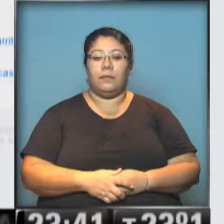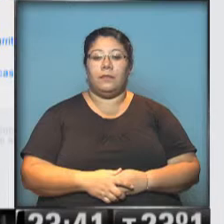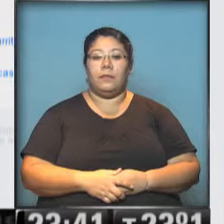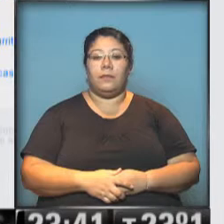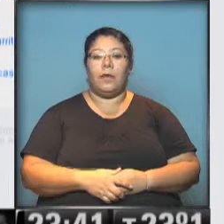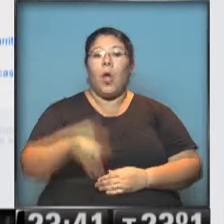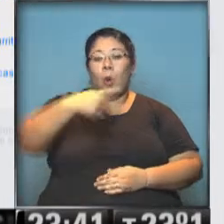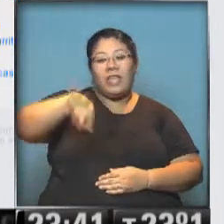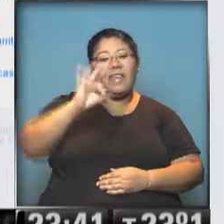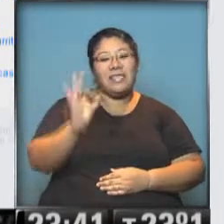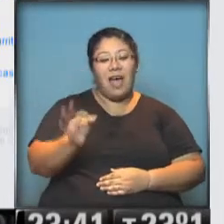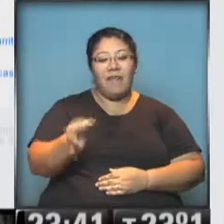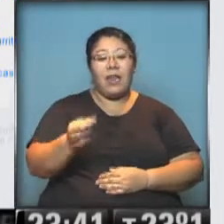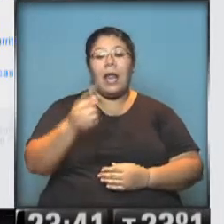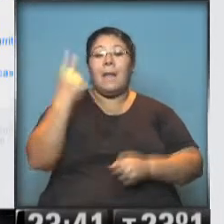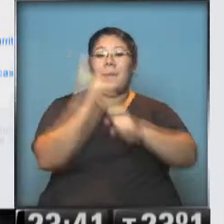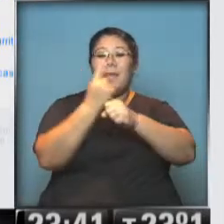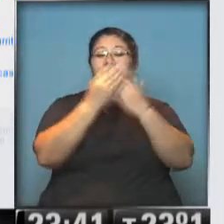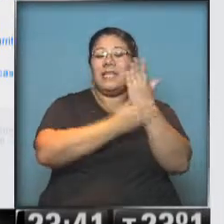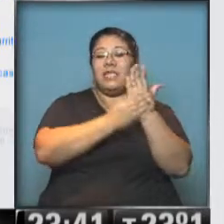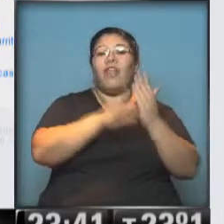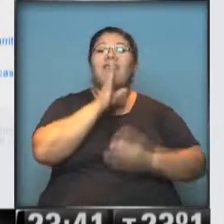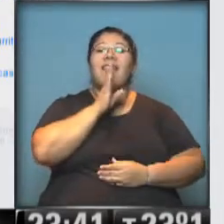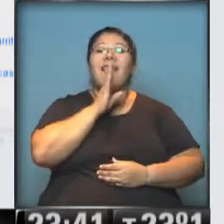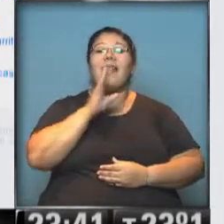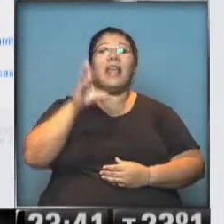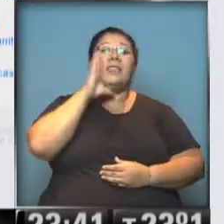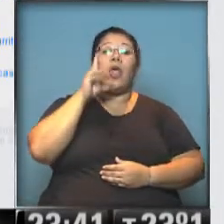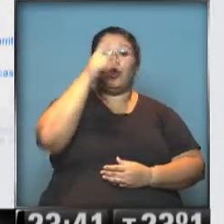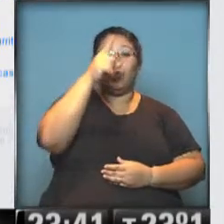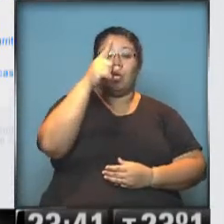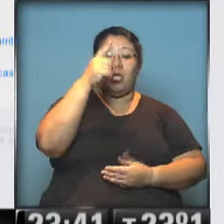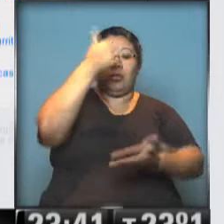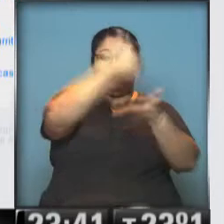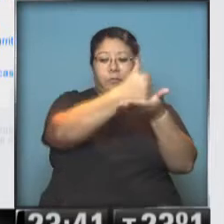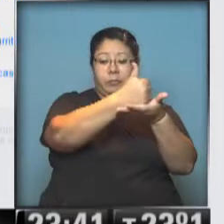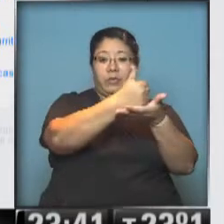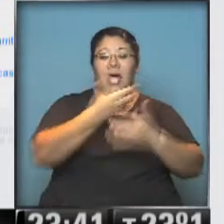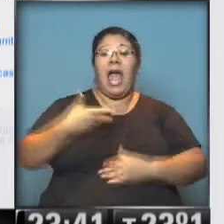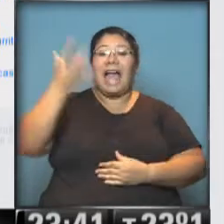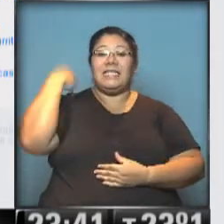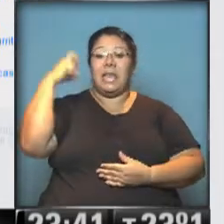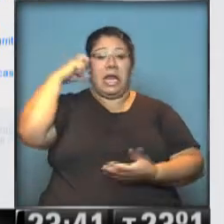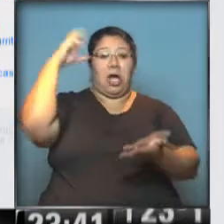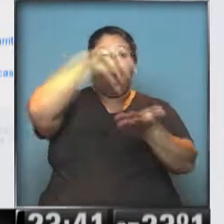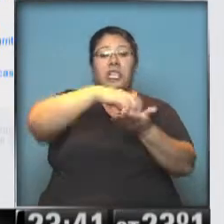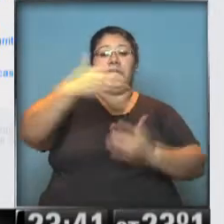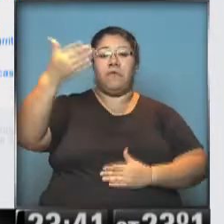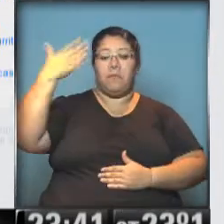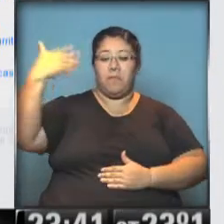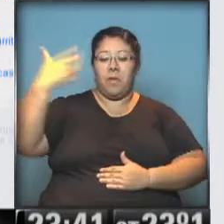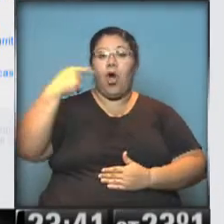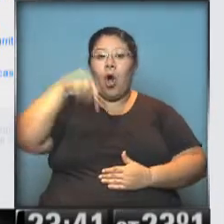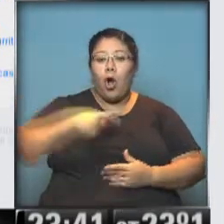Como ustedes ya saben, el primer ministro de Israel está en los Estados Unidos. Ayer hizo su exposición en el Congreso y hoy volvió a hacerlo, donde